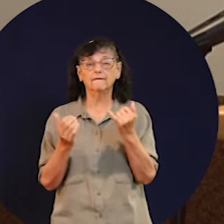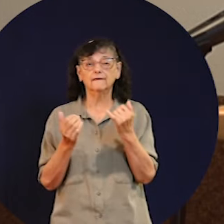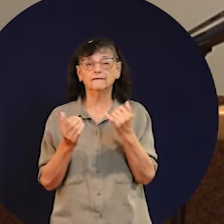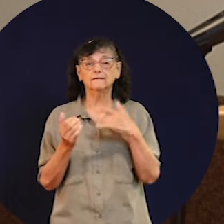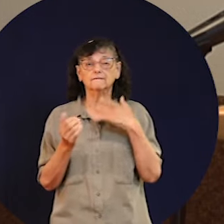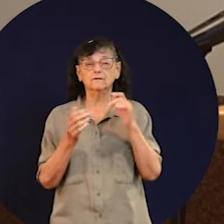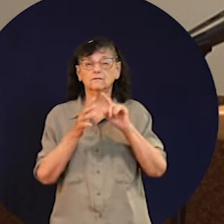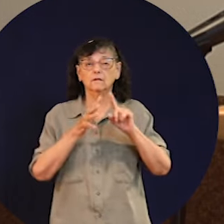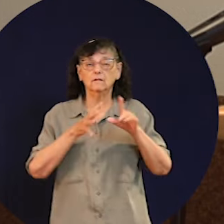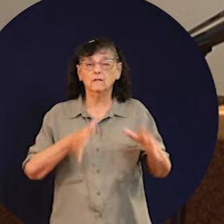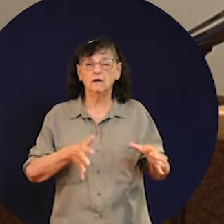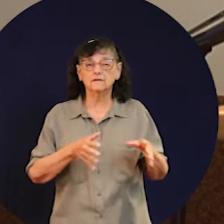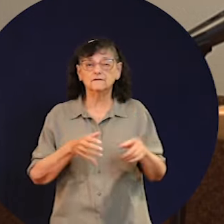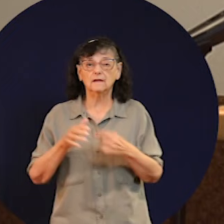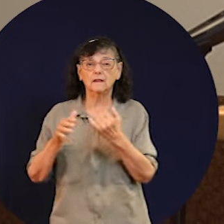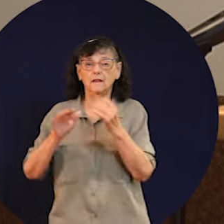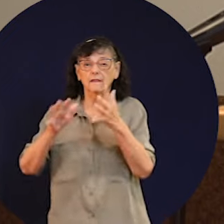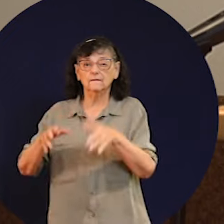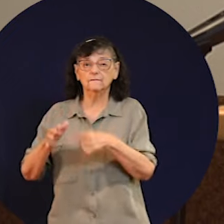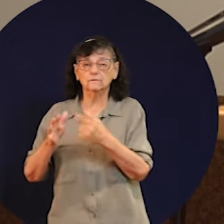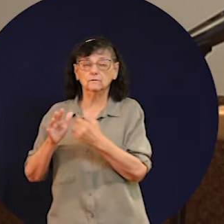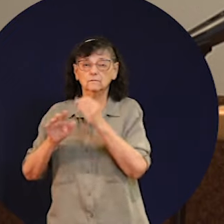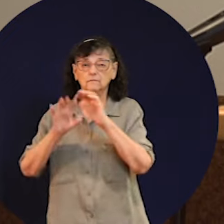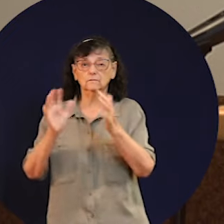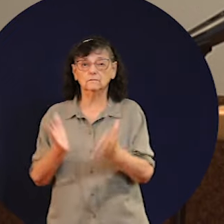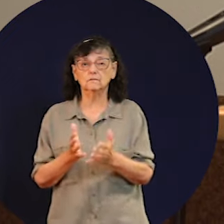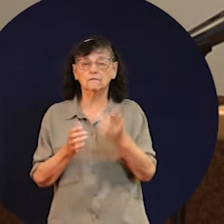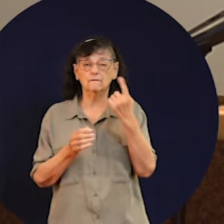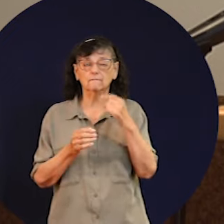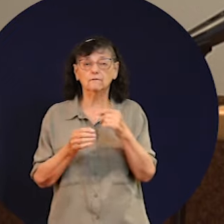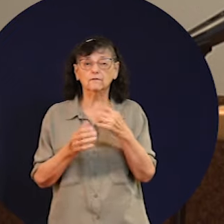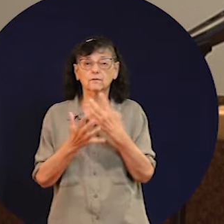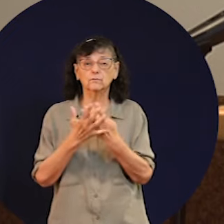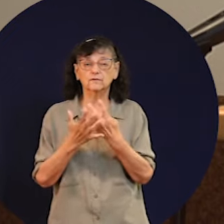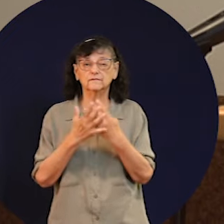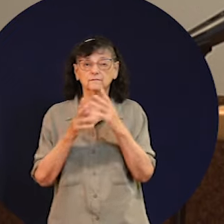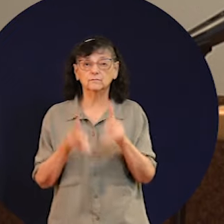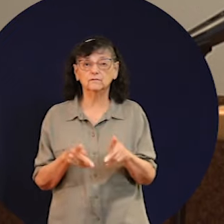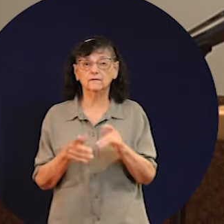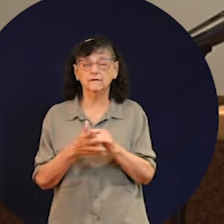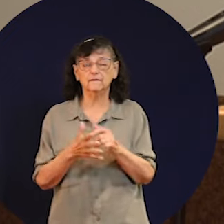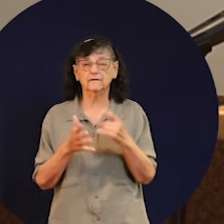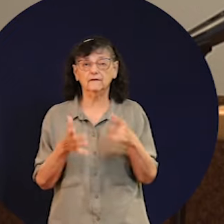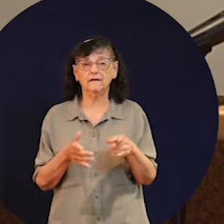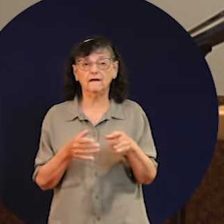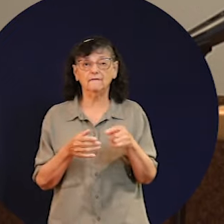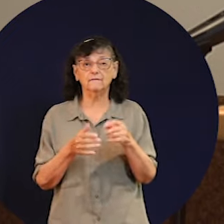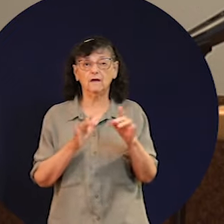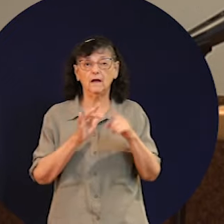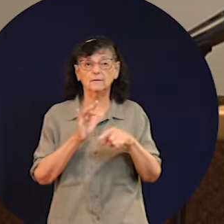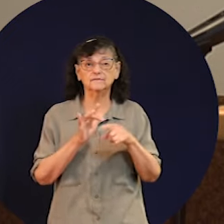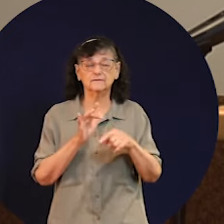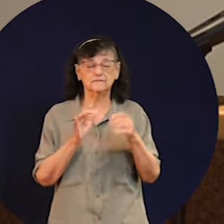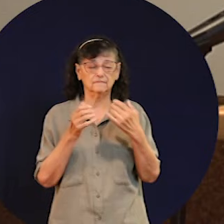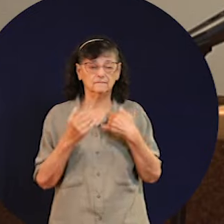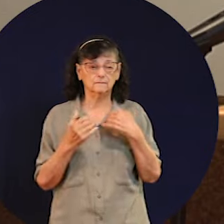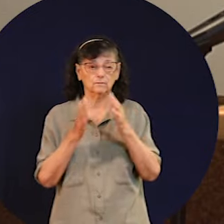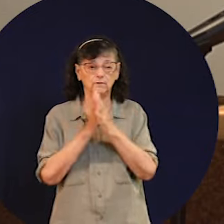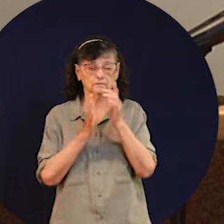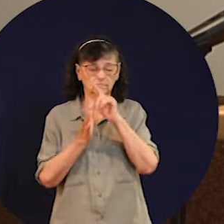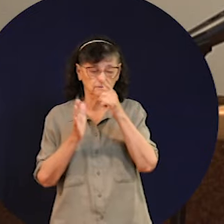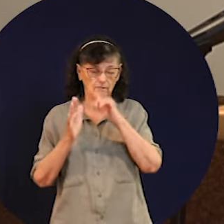sienten perdidos y abandonados en el mundo, por los prisioneros y los que sufren su ausencia, roguemos al